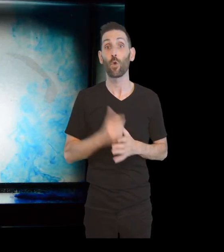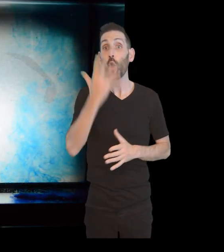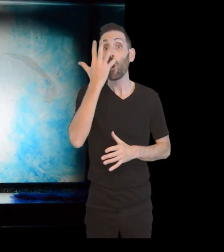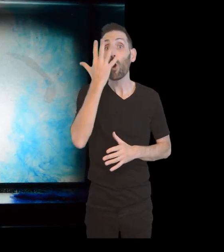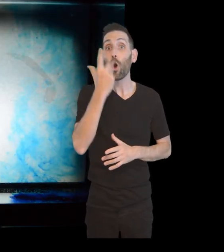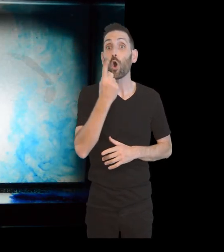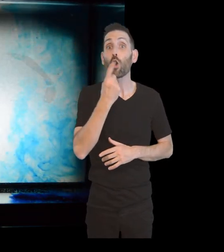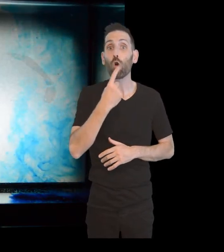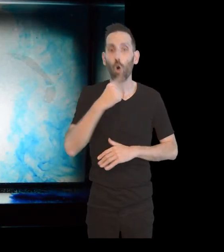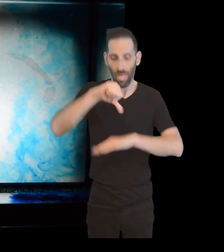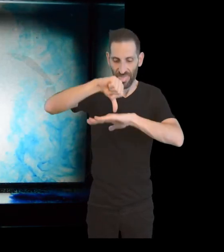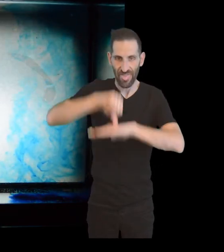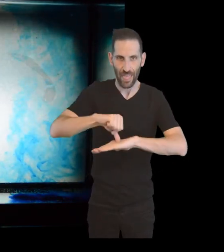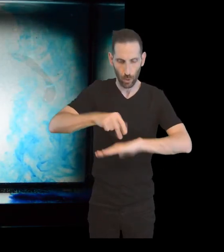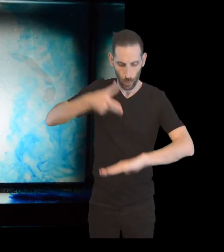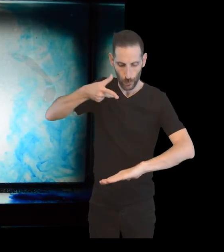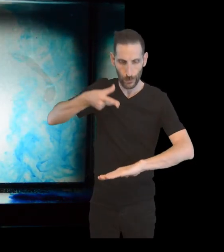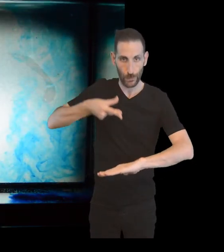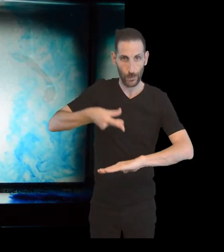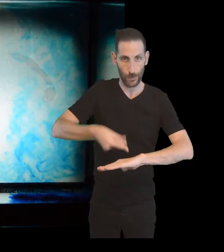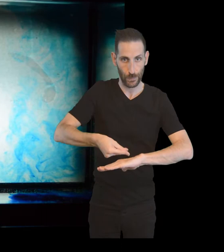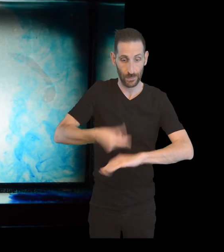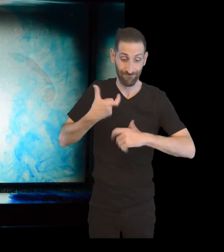E vermella no centro.